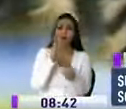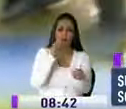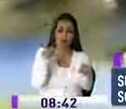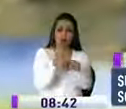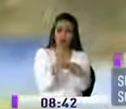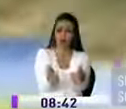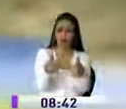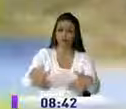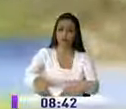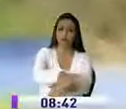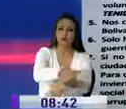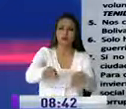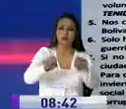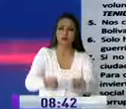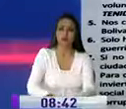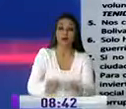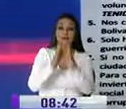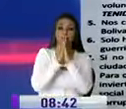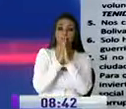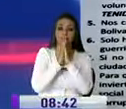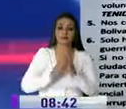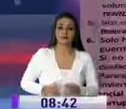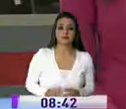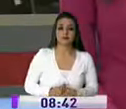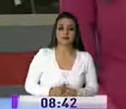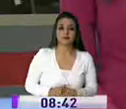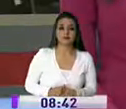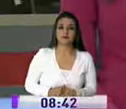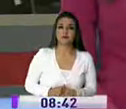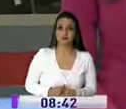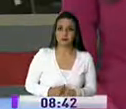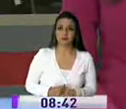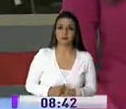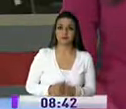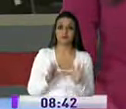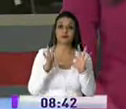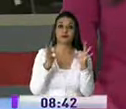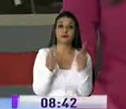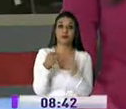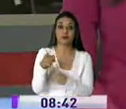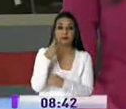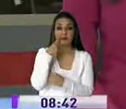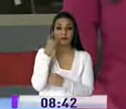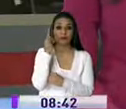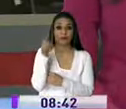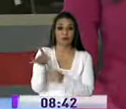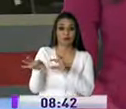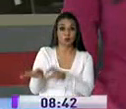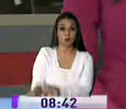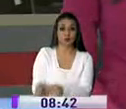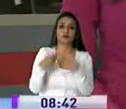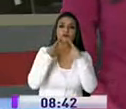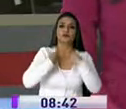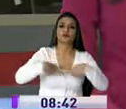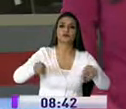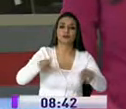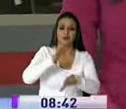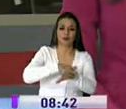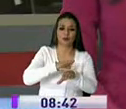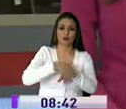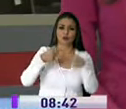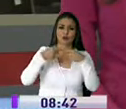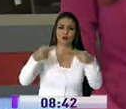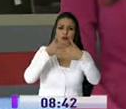en la frontera. Informó Javier Rosero. Familiares de Oscar y Vanessa se pronunciaron tras conocer la existencia de un